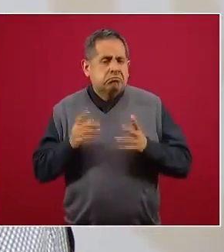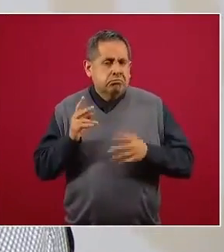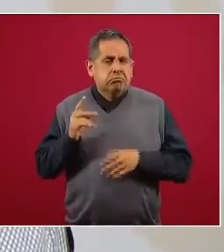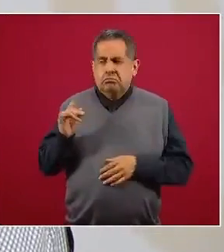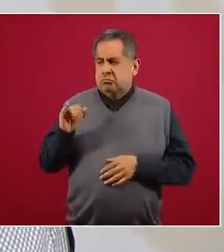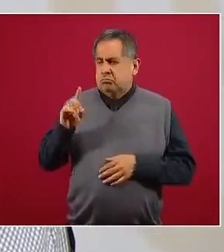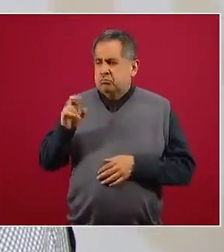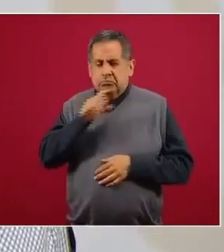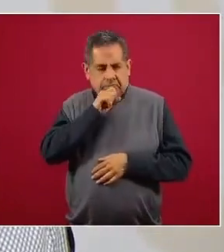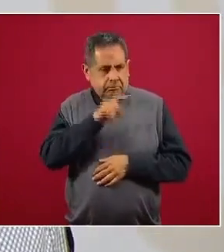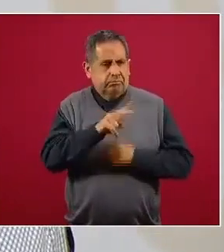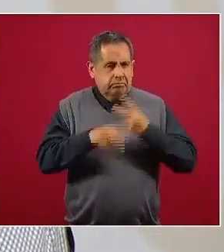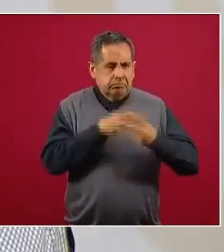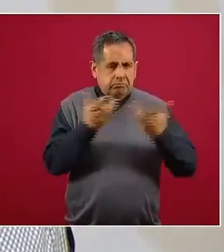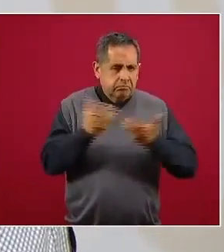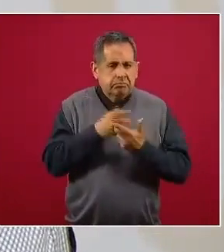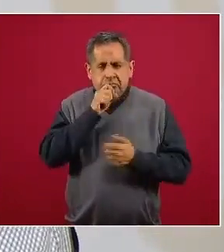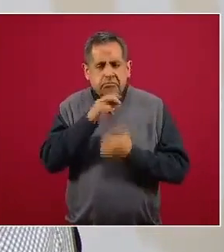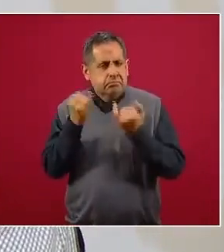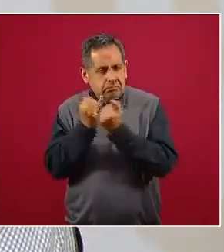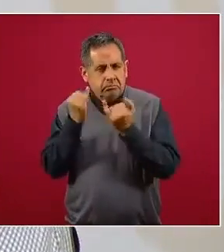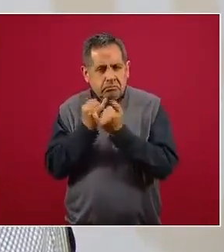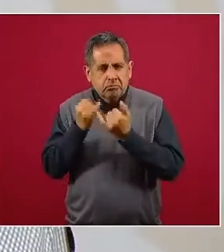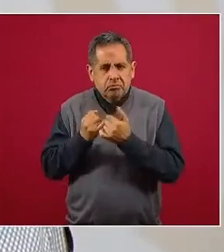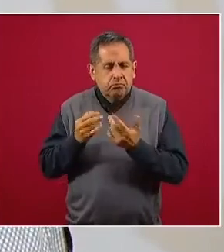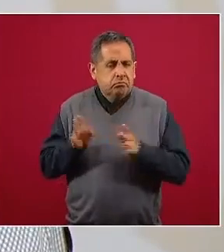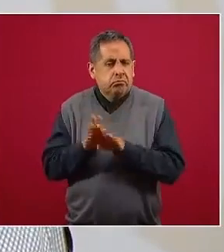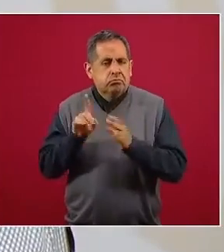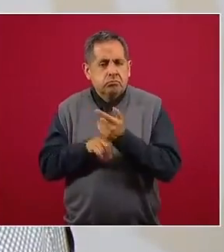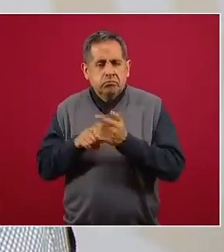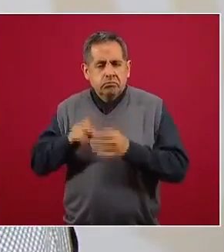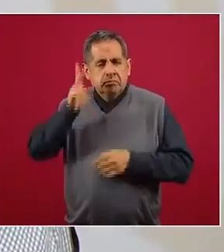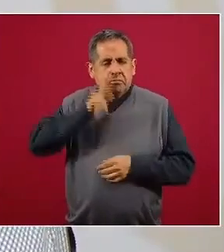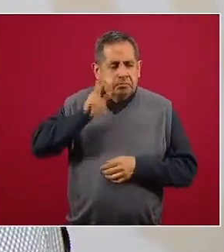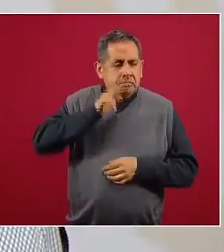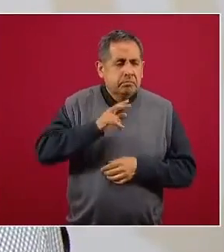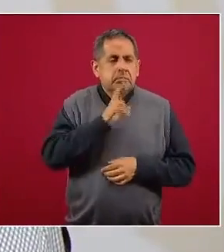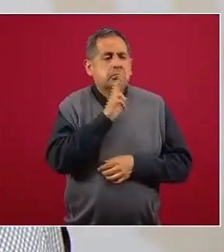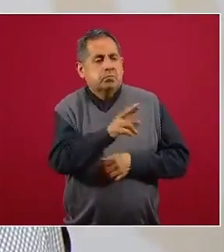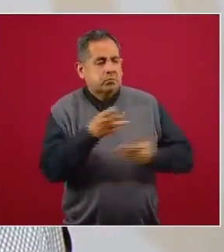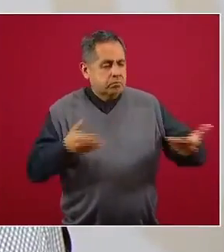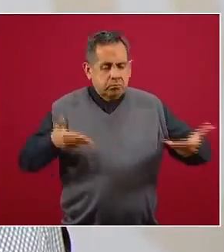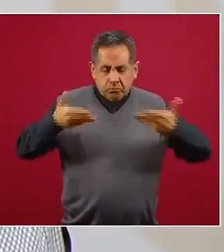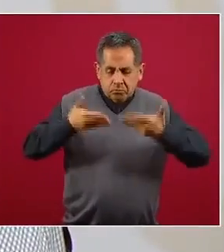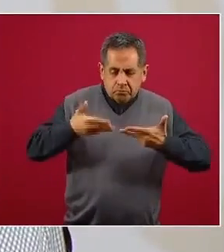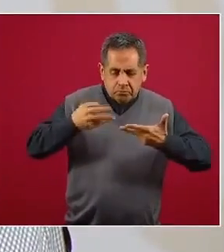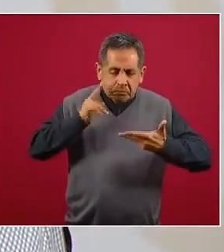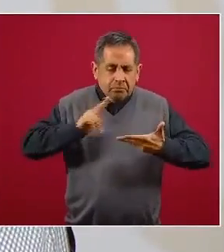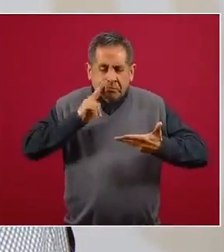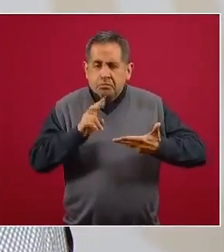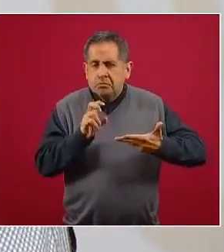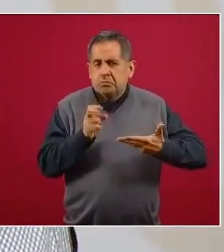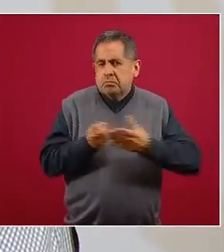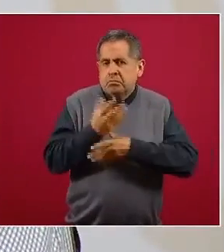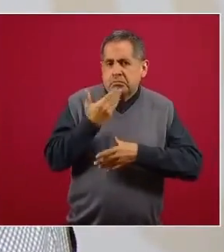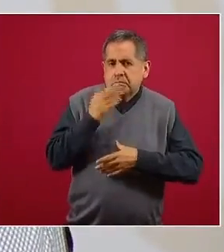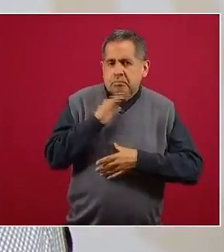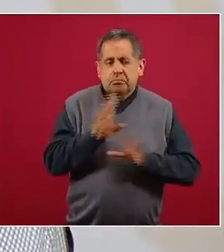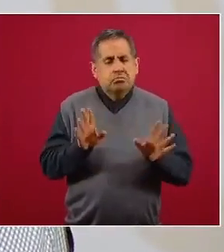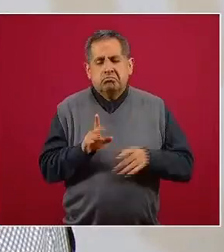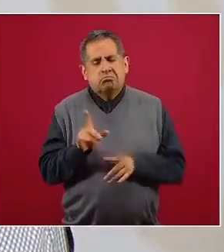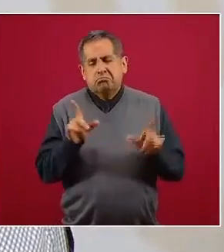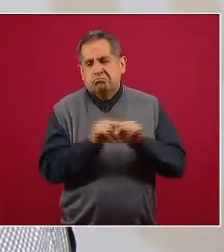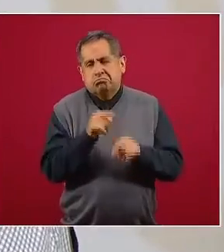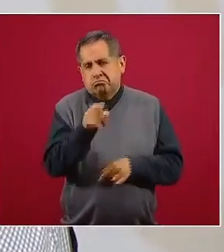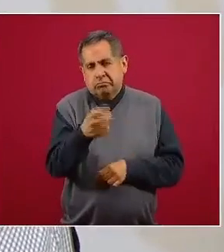va a realizar en su momento, va a cursar con los resultados, con los procesos de estas pruebas, pero solamente son en